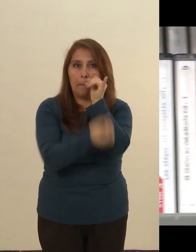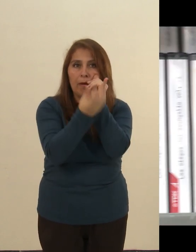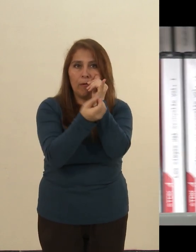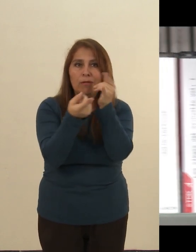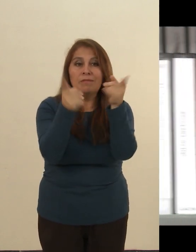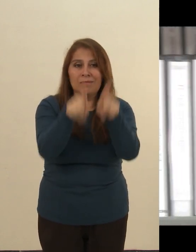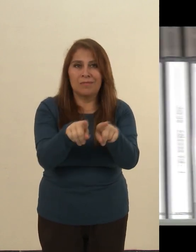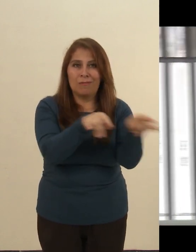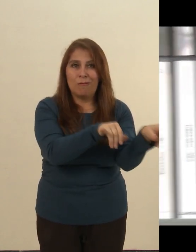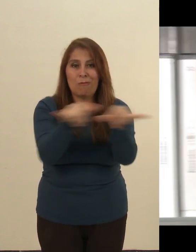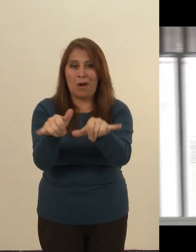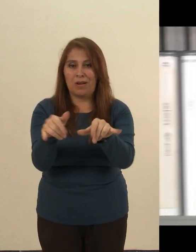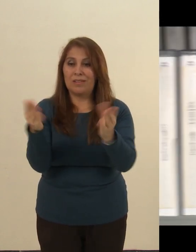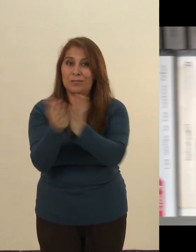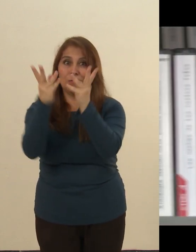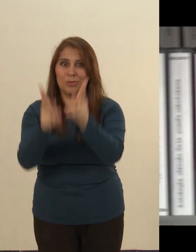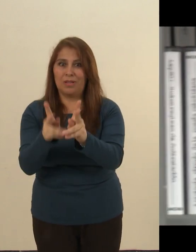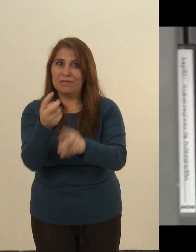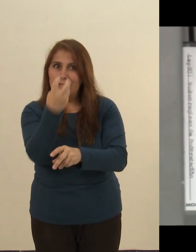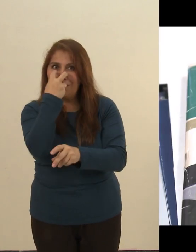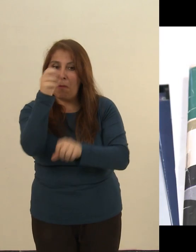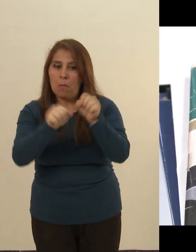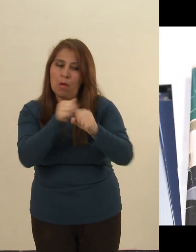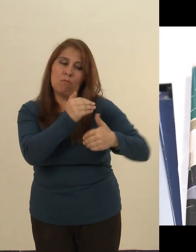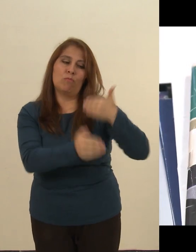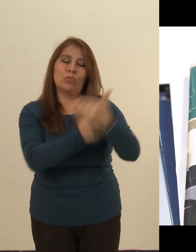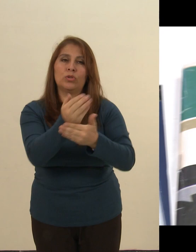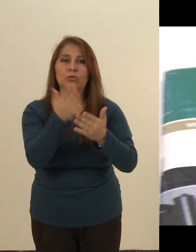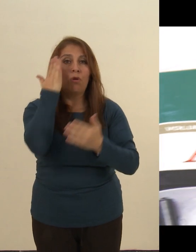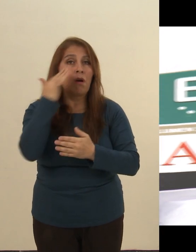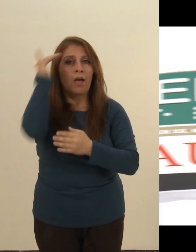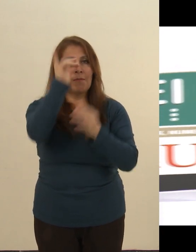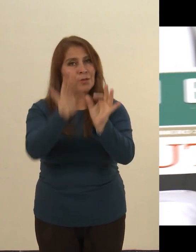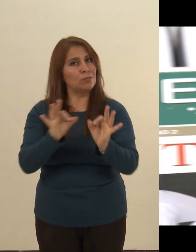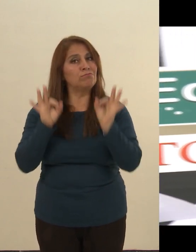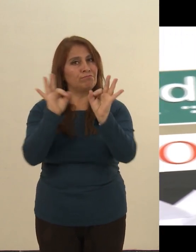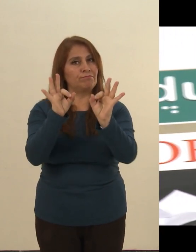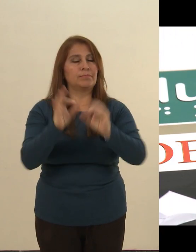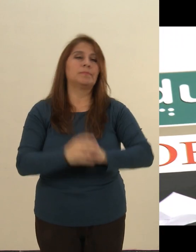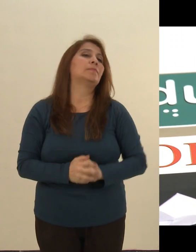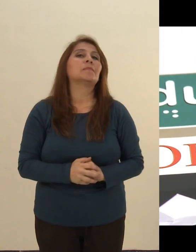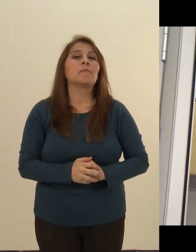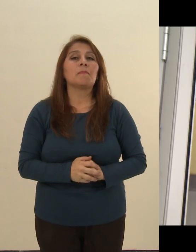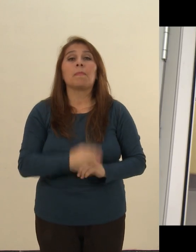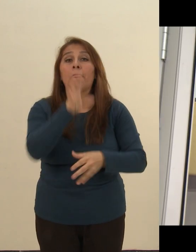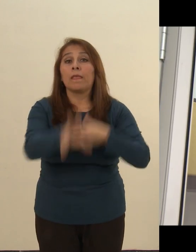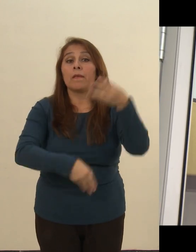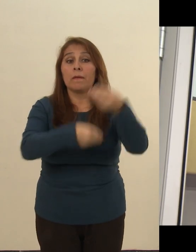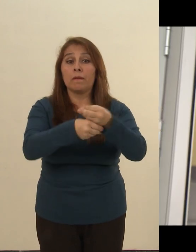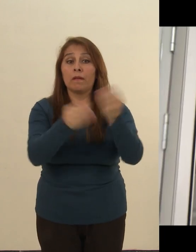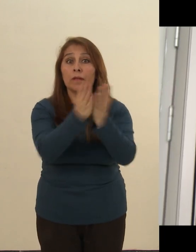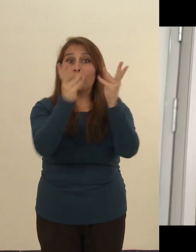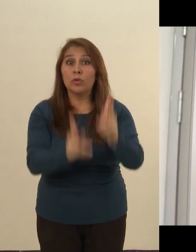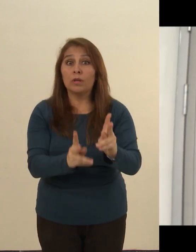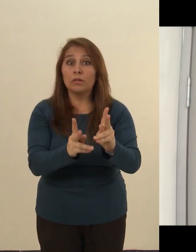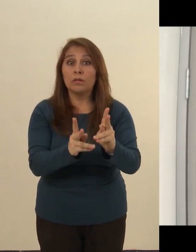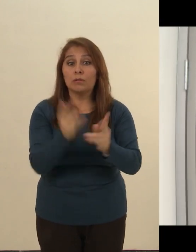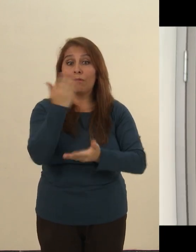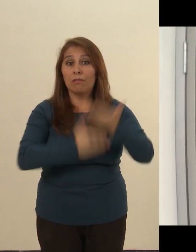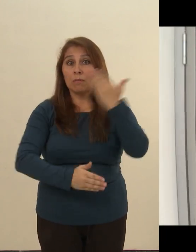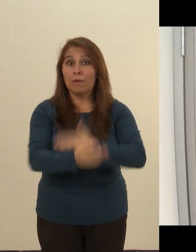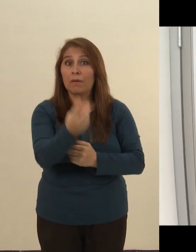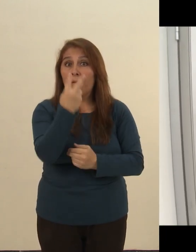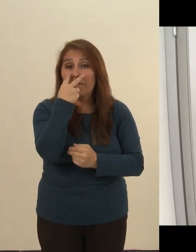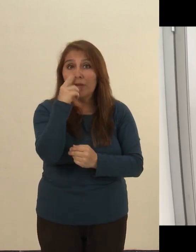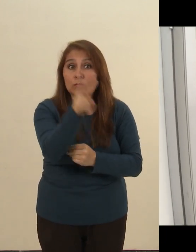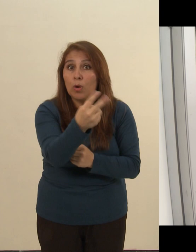pedagógicos, para que los estudiantes, pues, puedan hacer un buen proceso académico. además nuestros jóvenes con discapacidad visual se